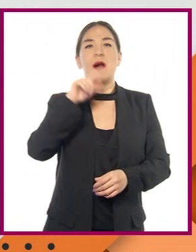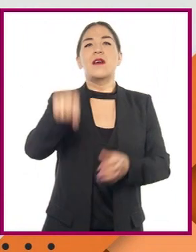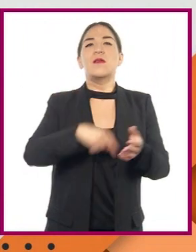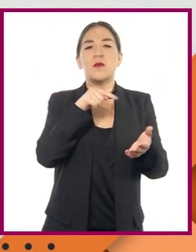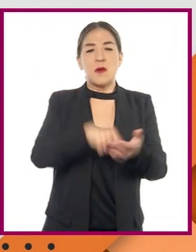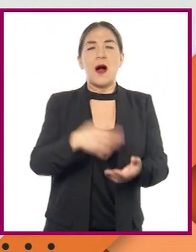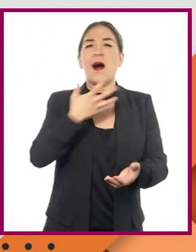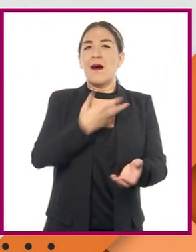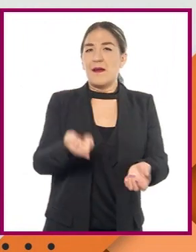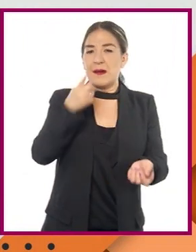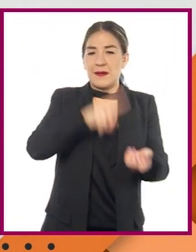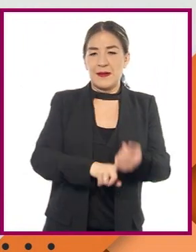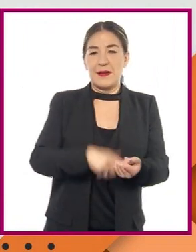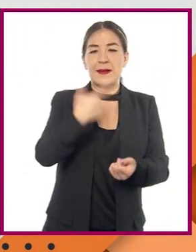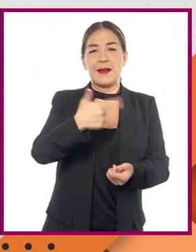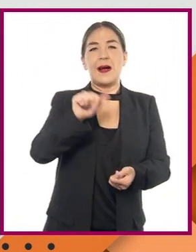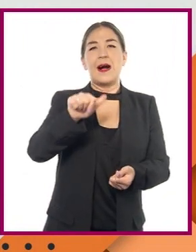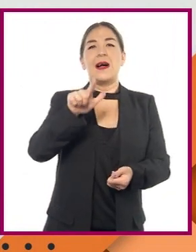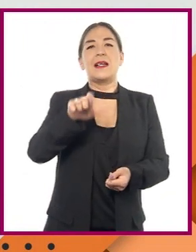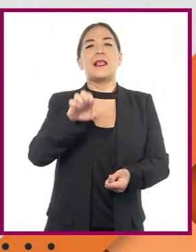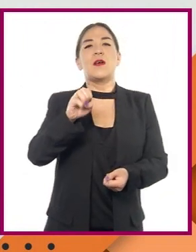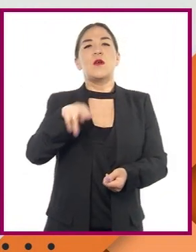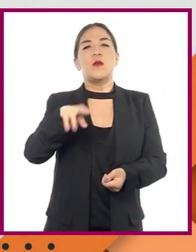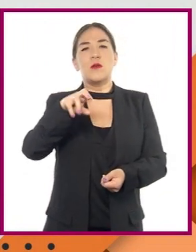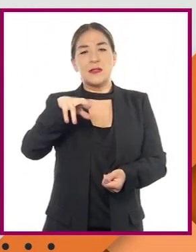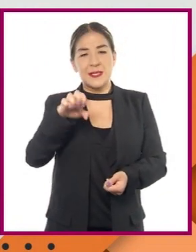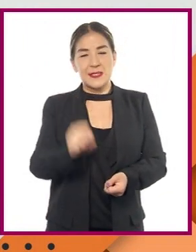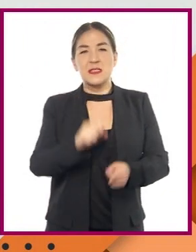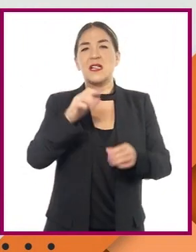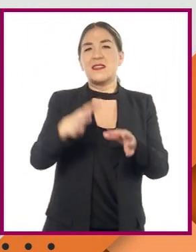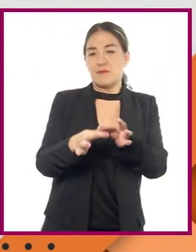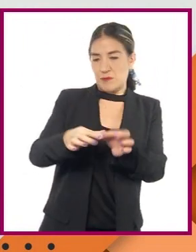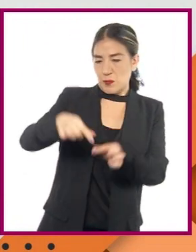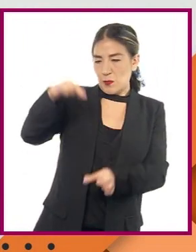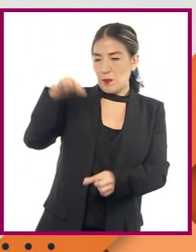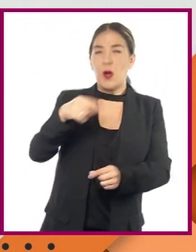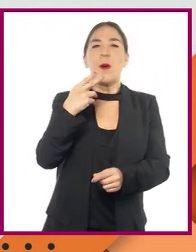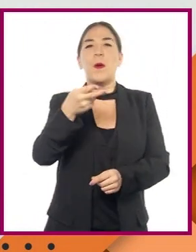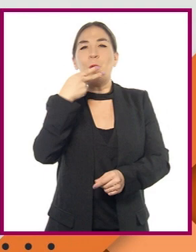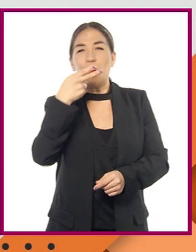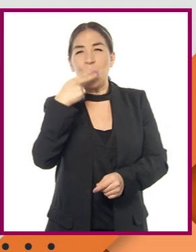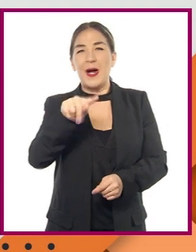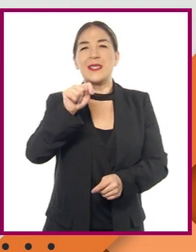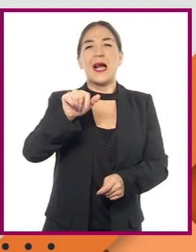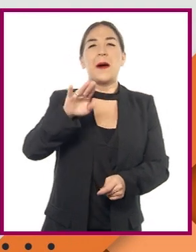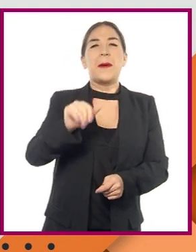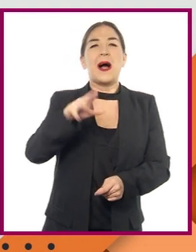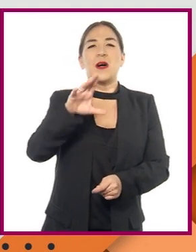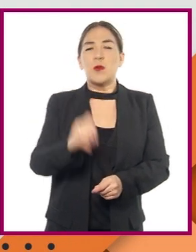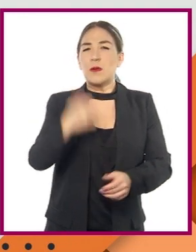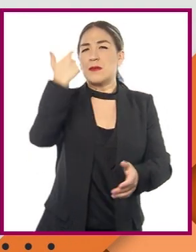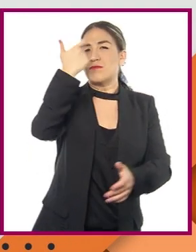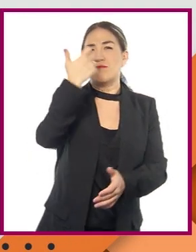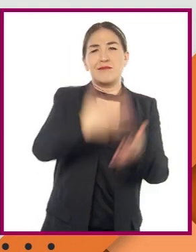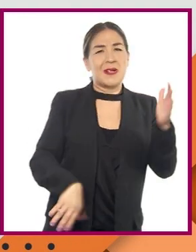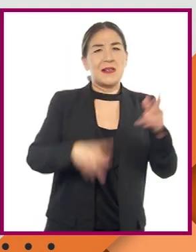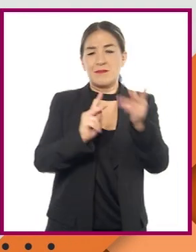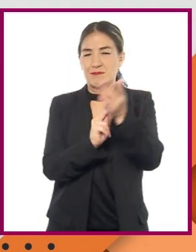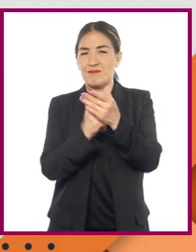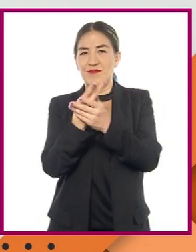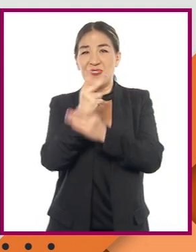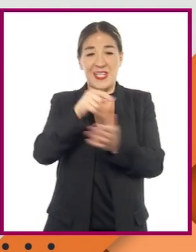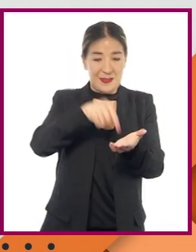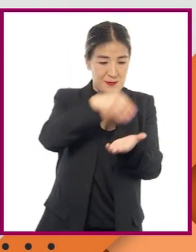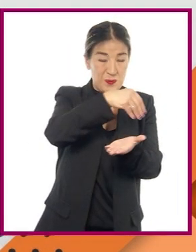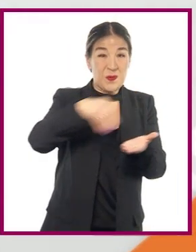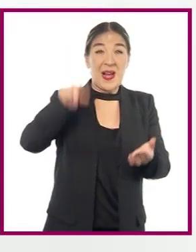algún tiempo los galeones, de tabaco en hoja y en polvo, porque comprado allí, baratísimo, se vende muy